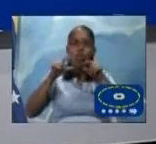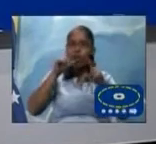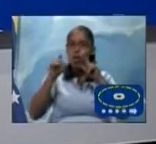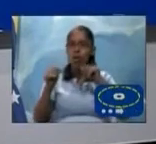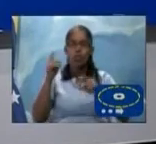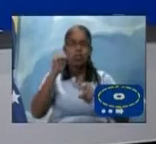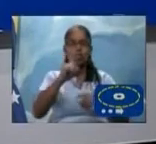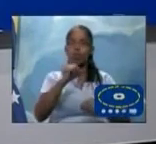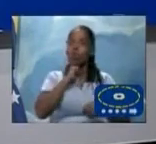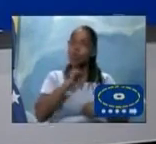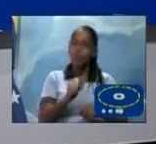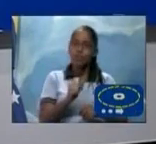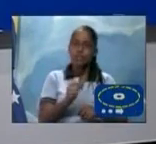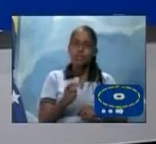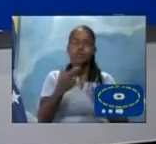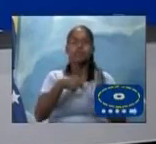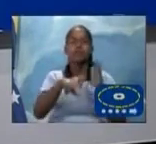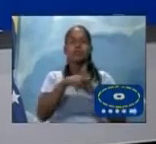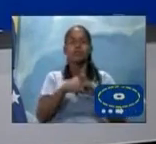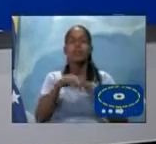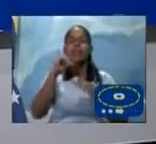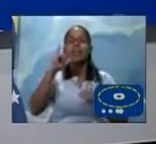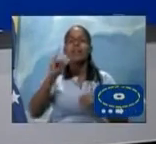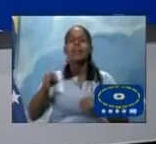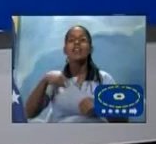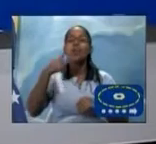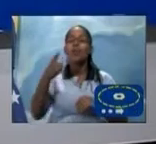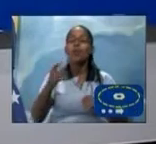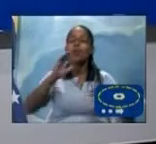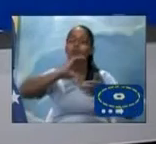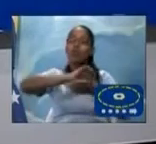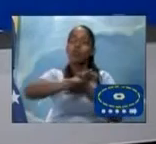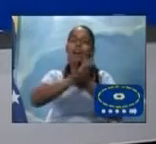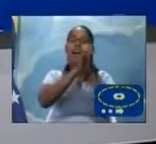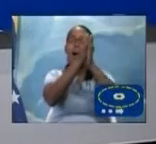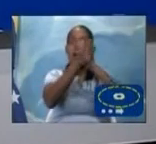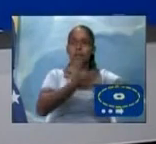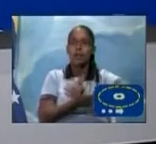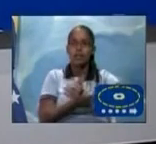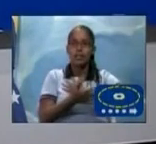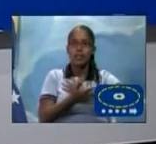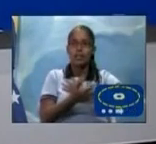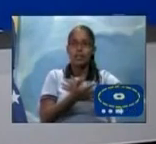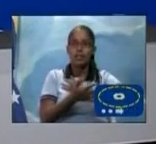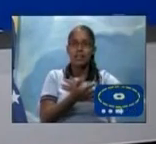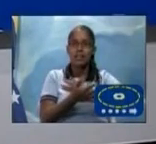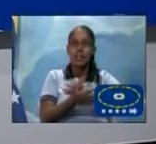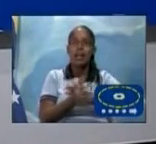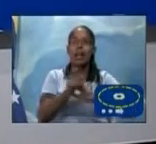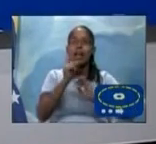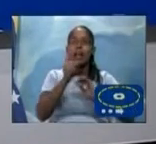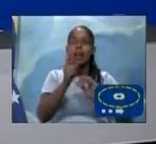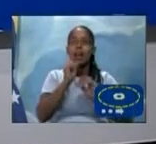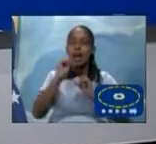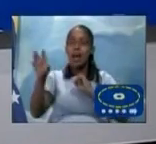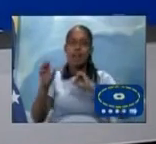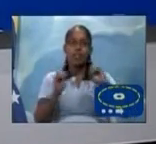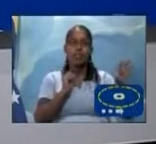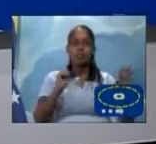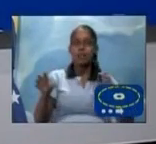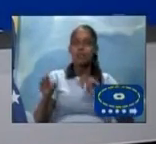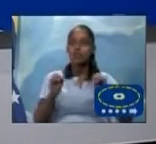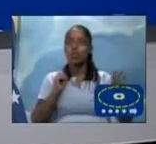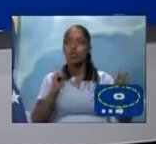de una estaca. Diga conmigo: y cuando se acabe. Y cuando se acabe. La dispersión.